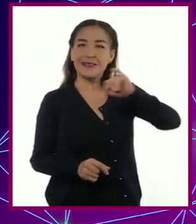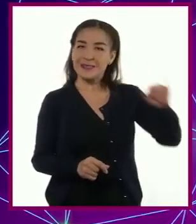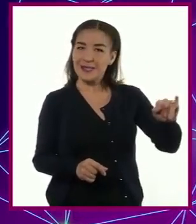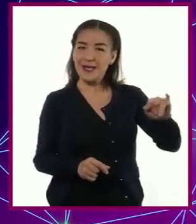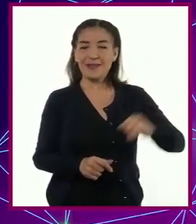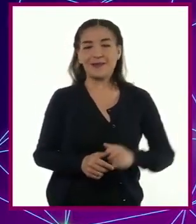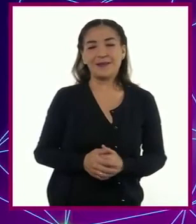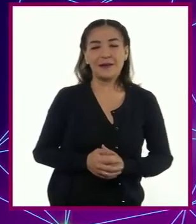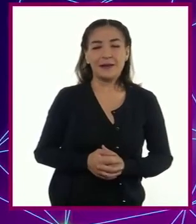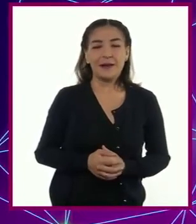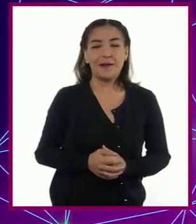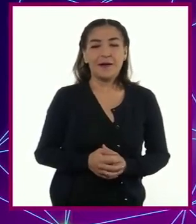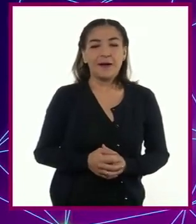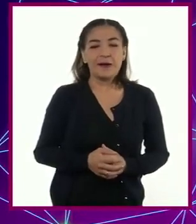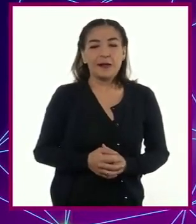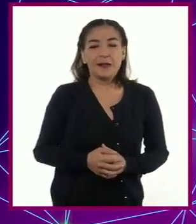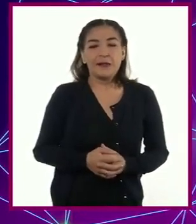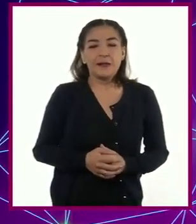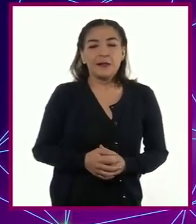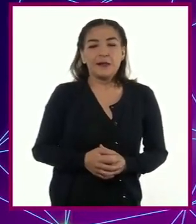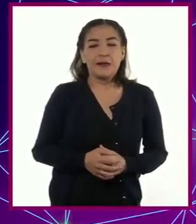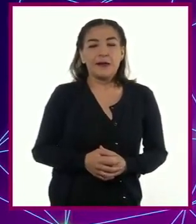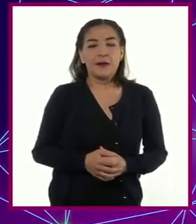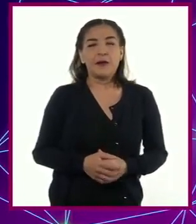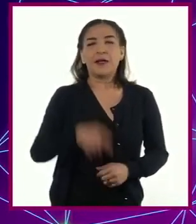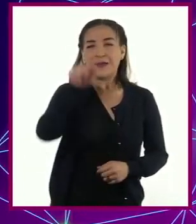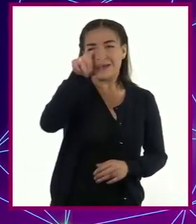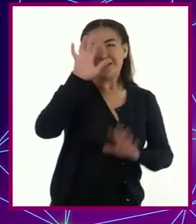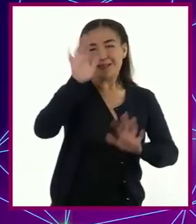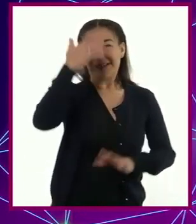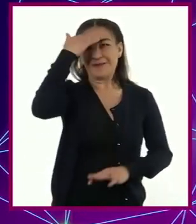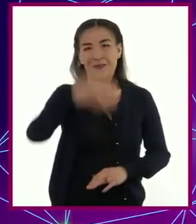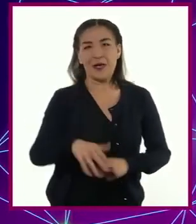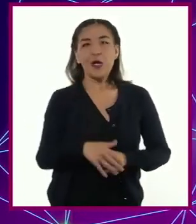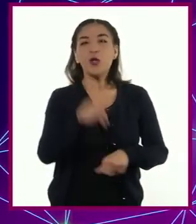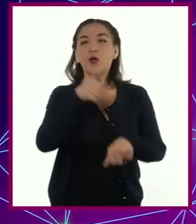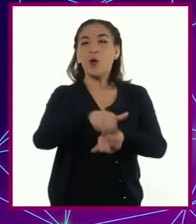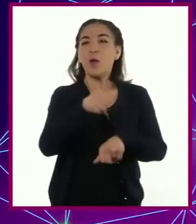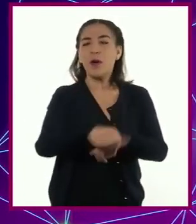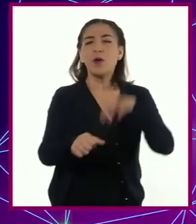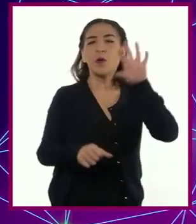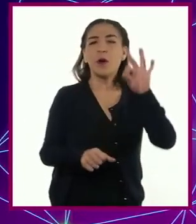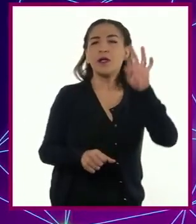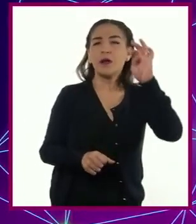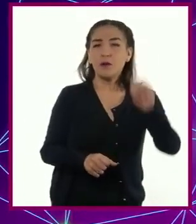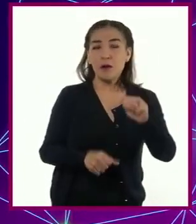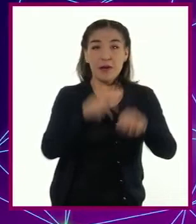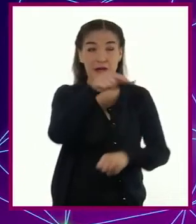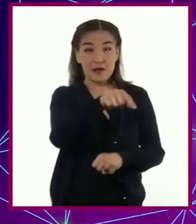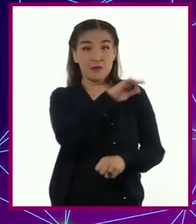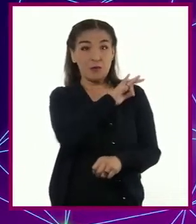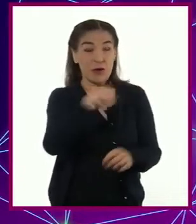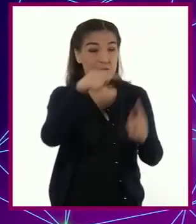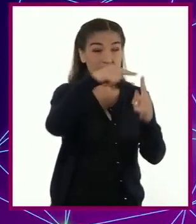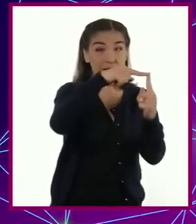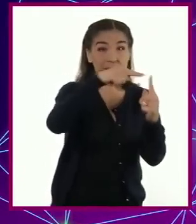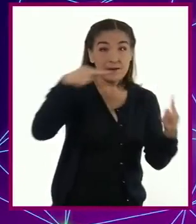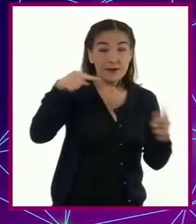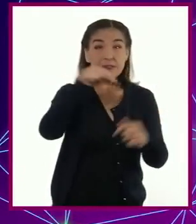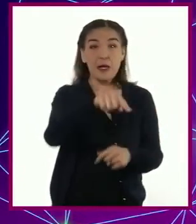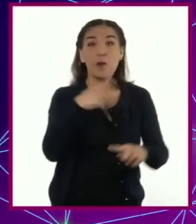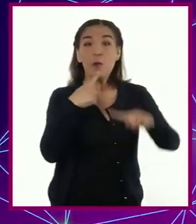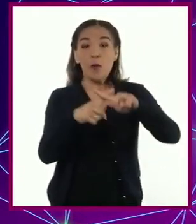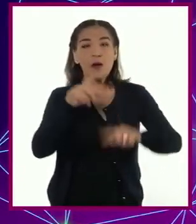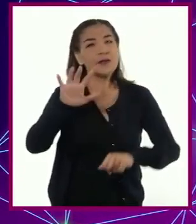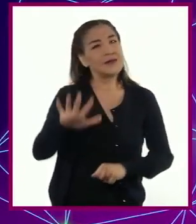izquierdo. ¿Cómo se sabe? El 49 no es divisible por 5.